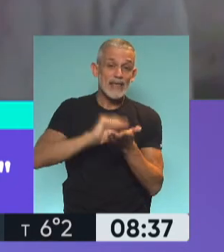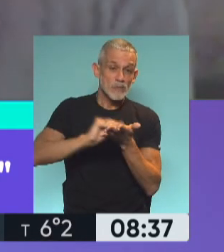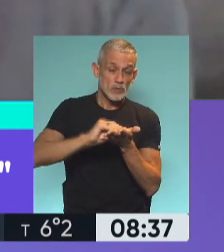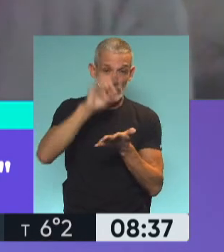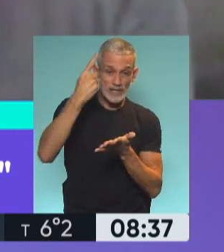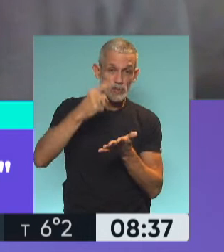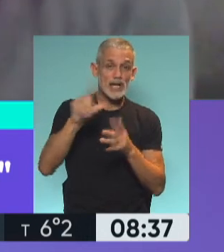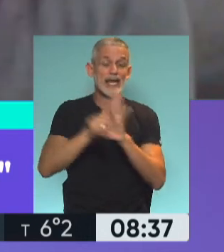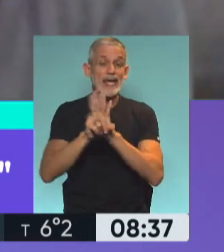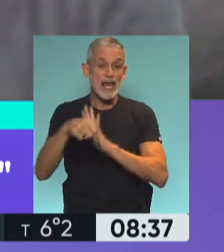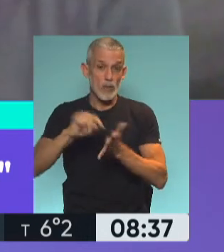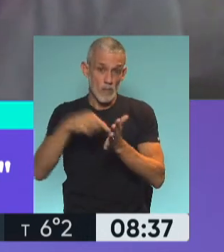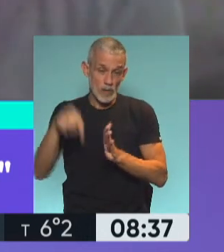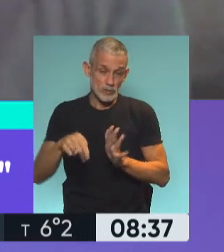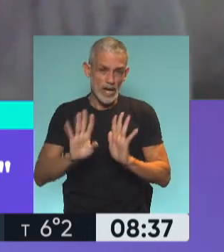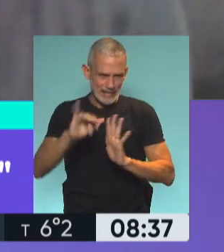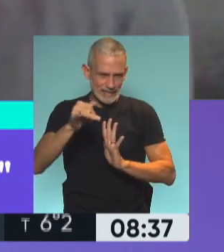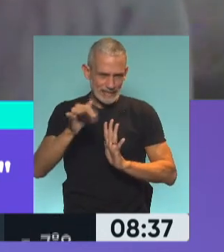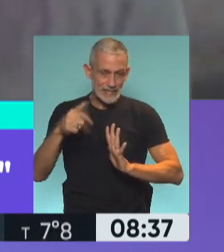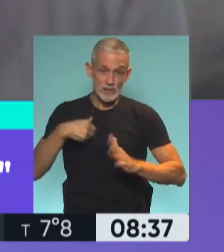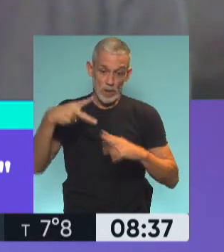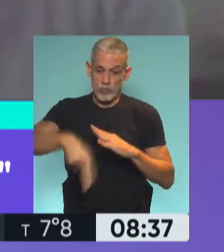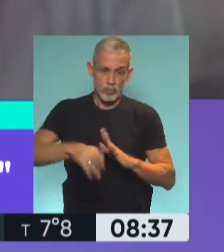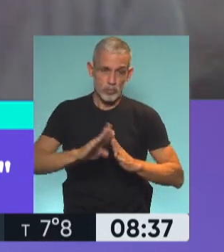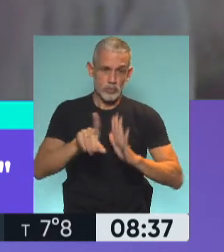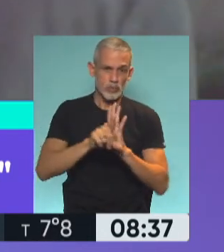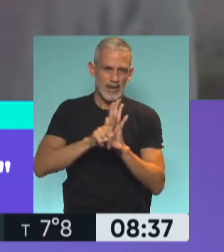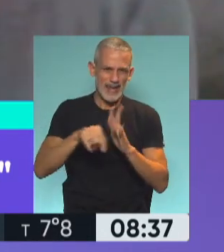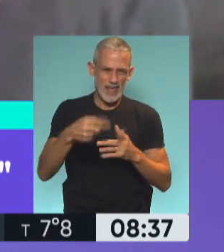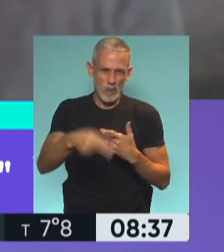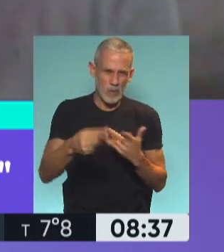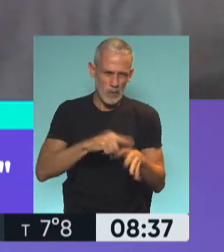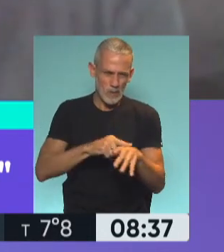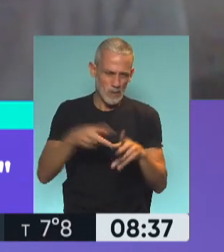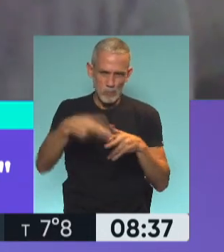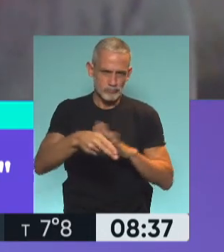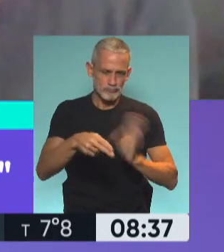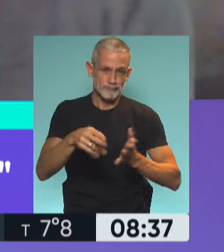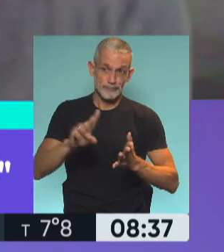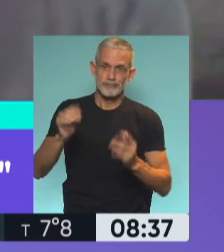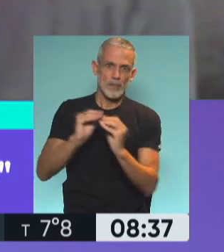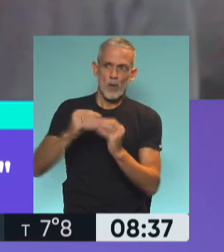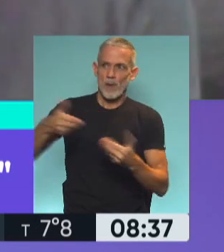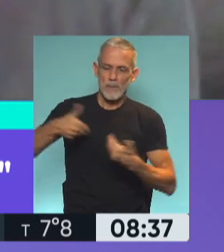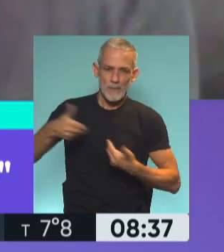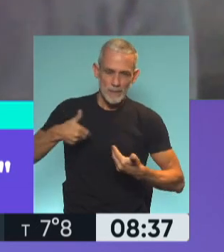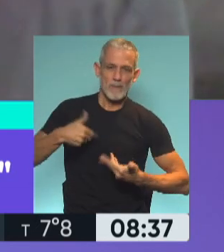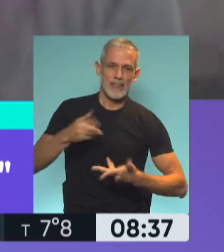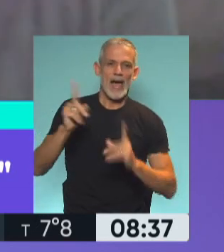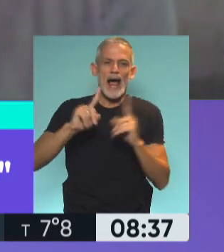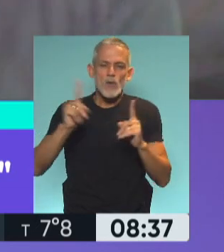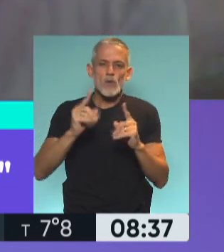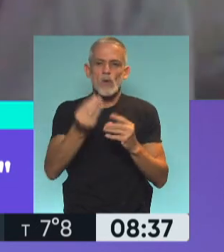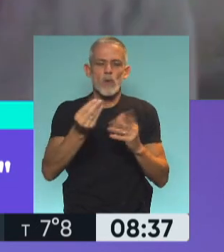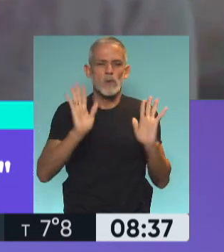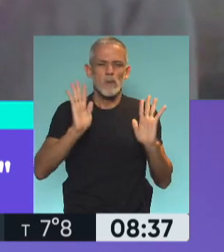legisladores porteños, y obviamente a mí se me vence el mandato, hay muchas compañeras y compañeros que me están pidiendo que encabece alguna